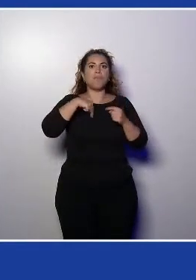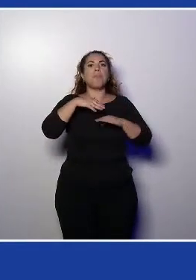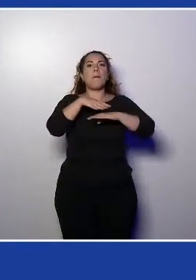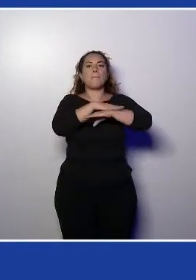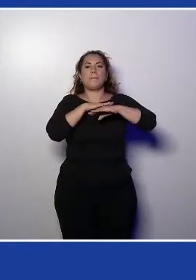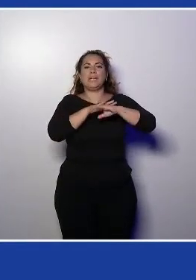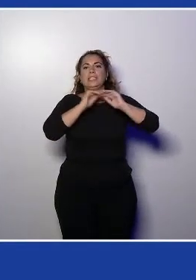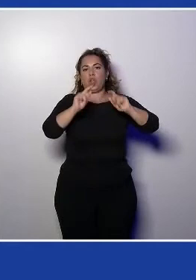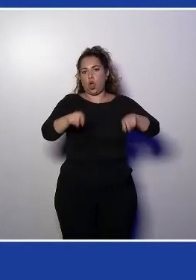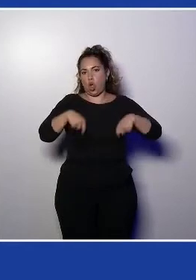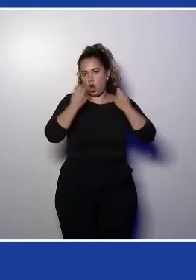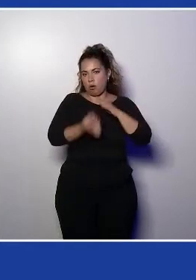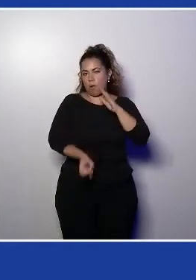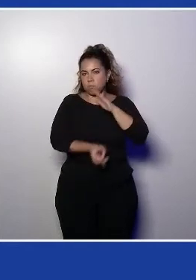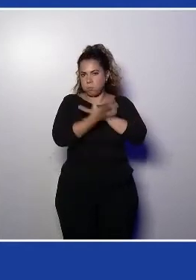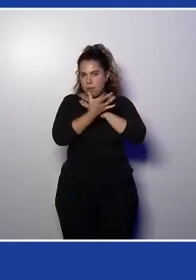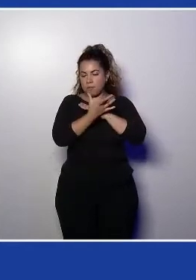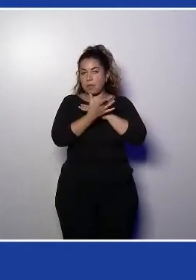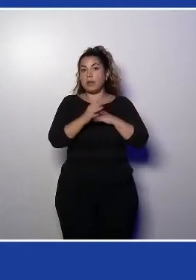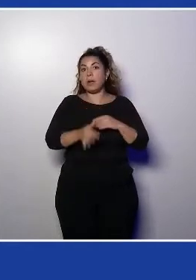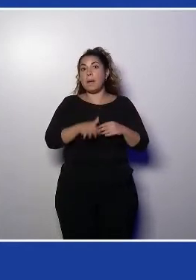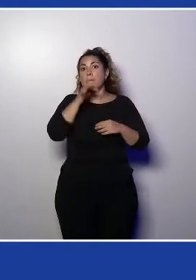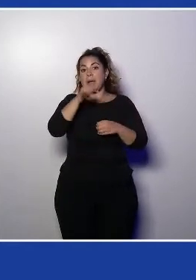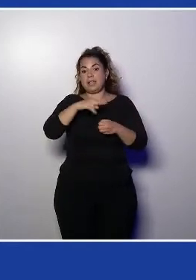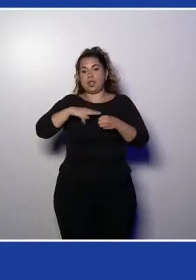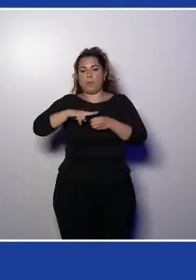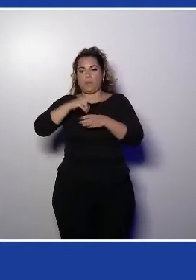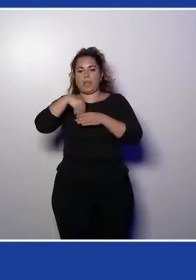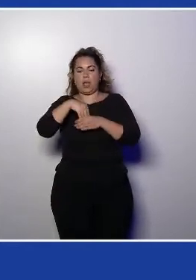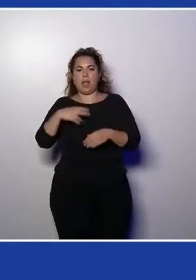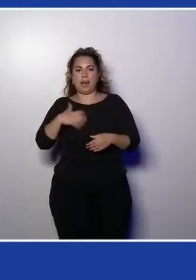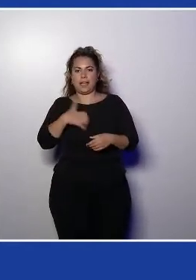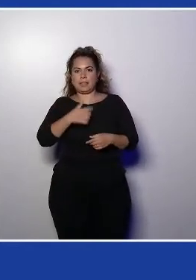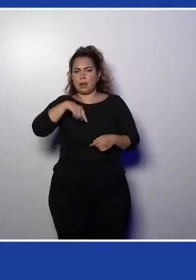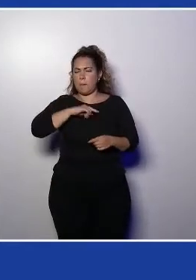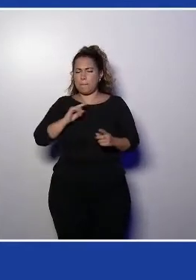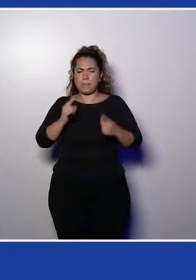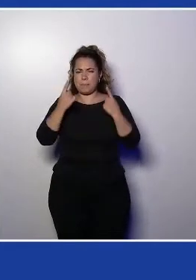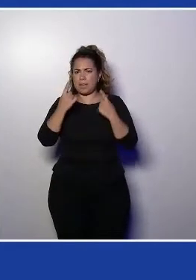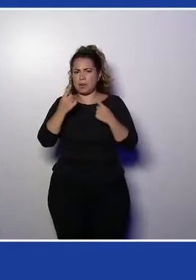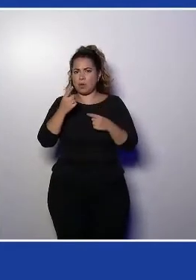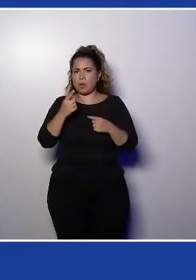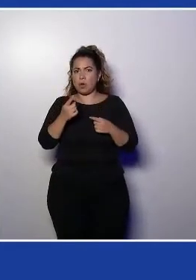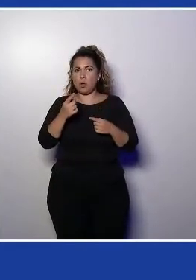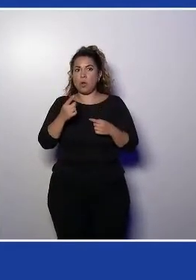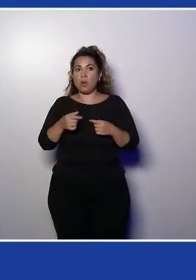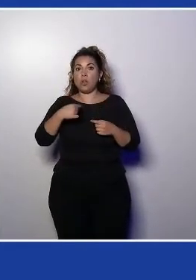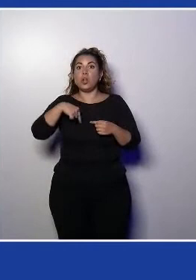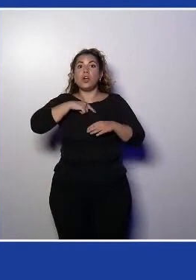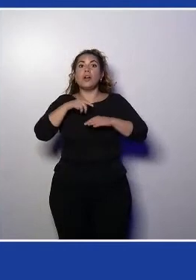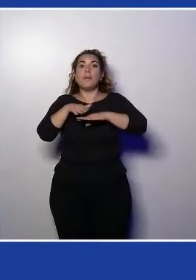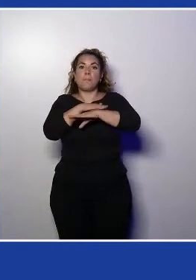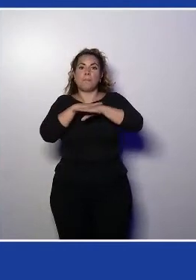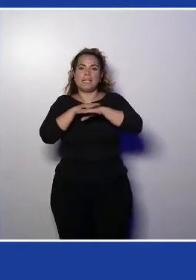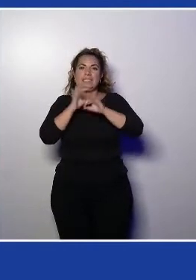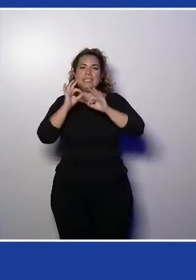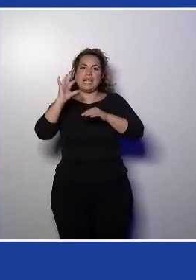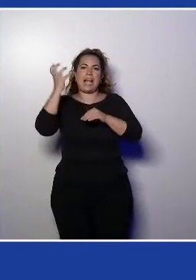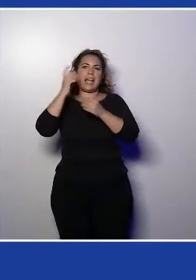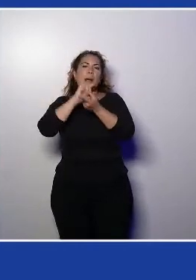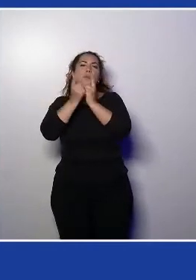de Ecología y somos la primera provincia en la Argentina y en la región de crear un Ministerio de Cambio